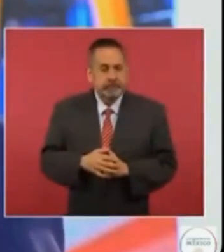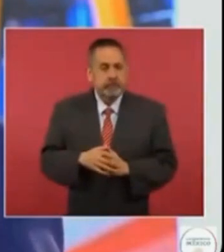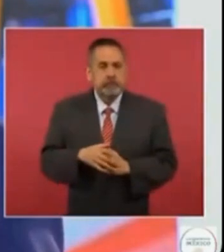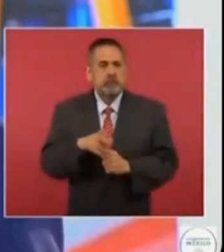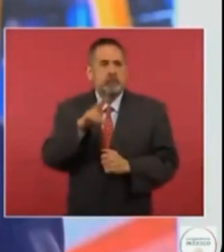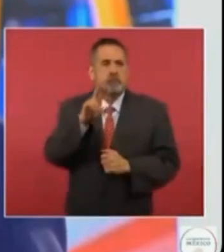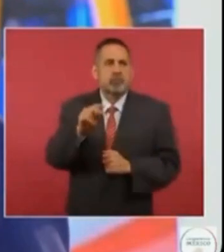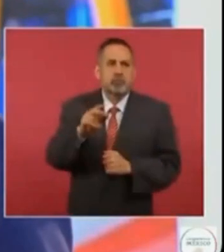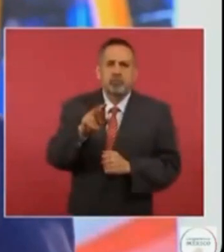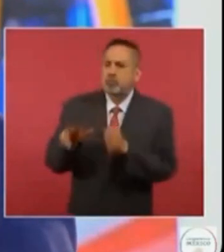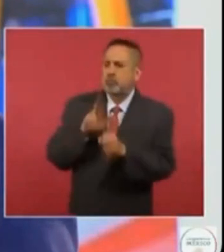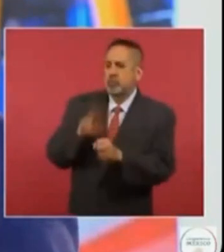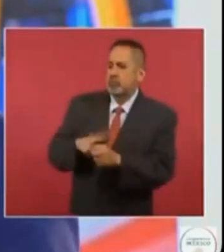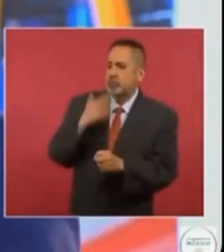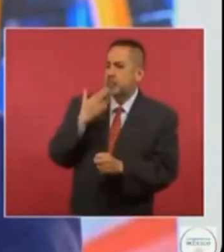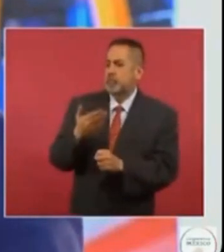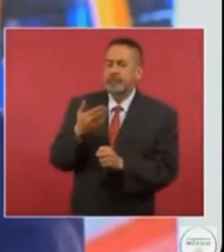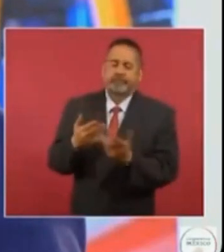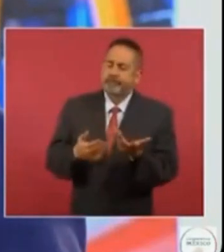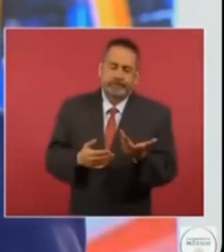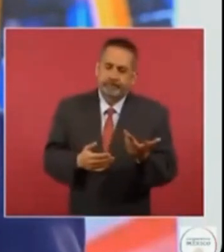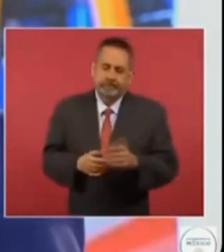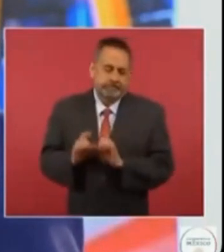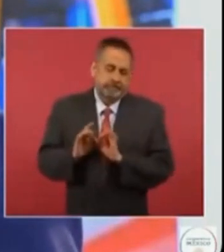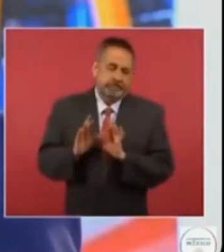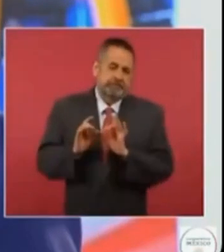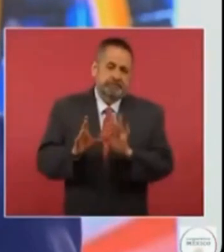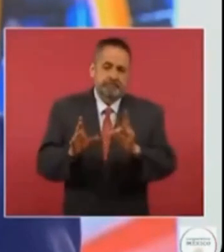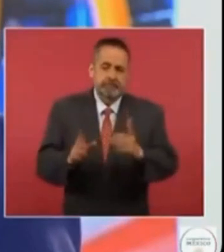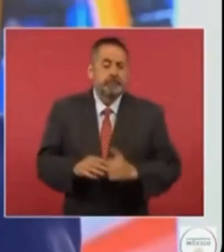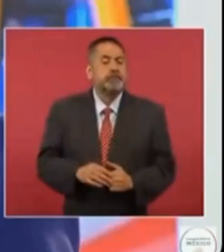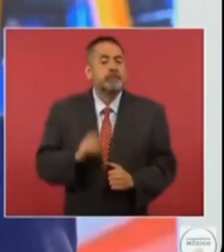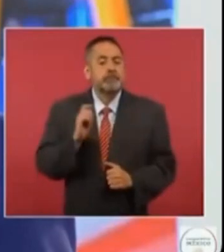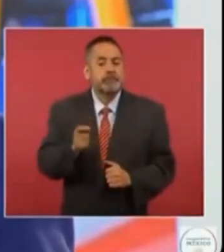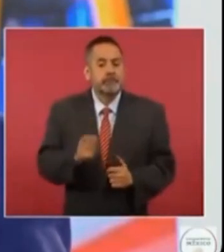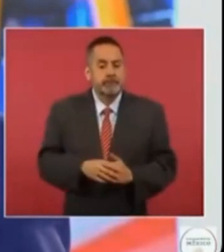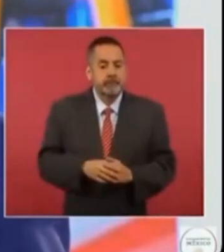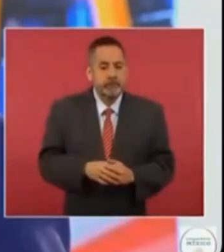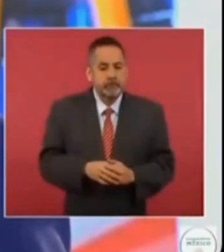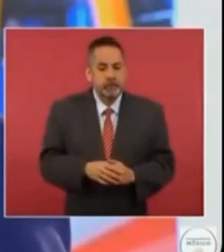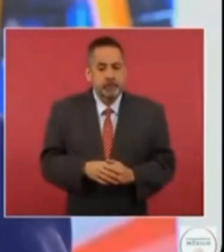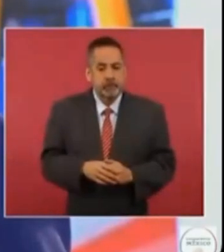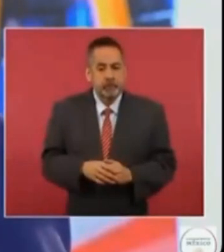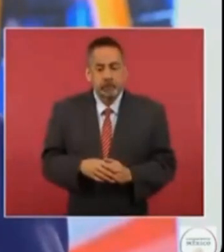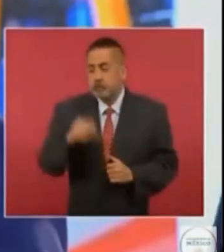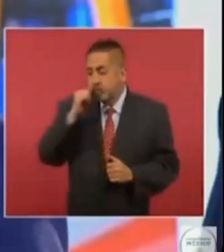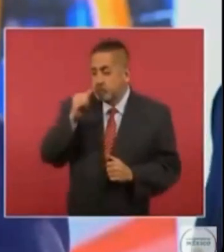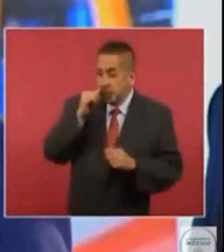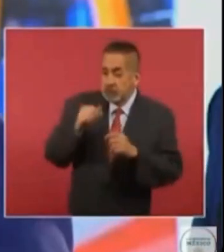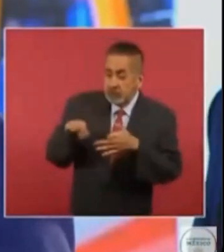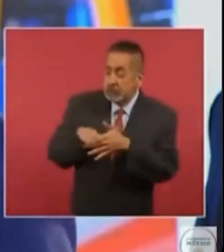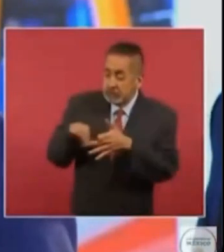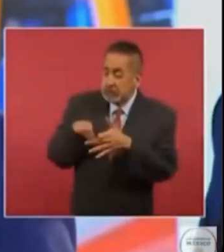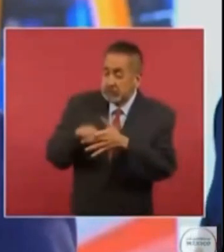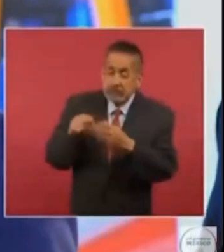de 6.000 elementos van a vigilar el metro, ya que acusa que hay un sabotaje en el